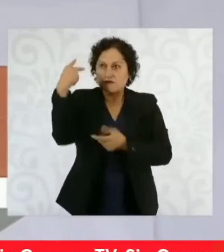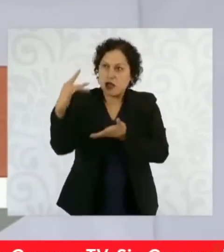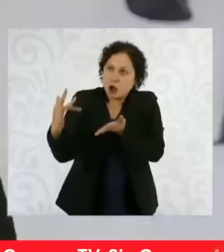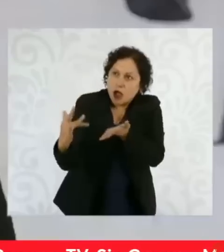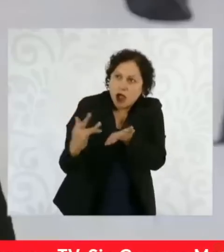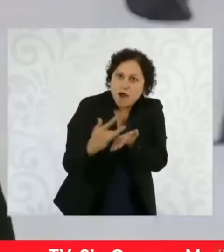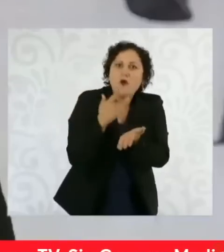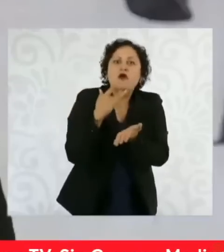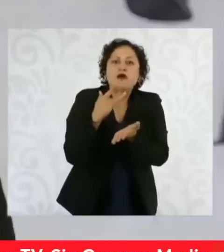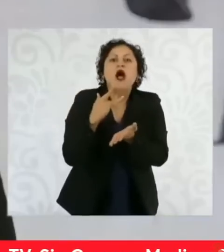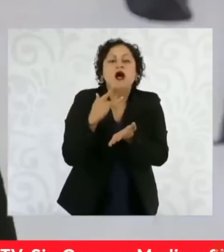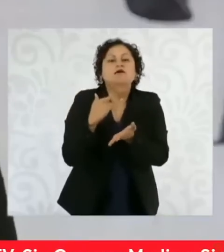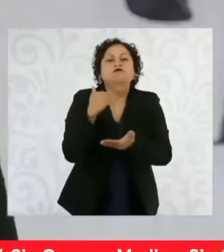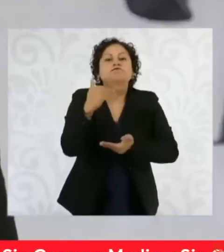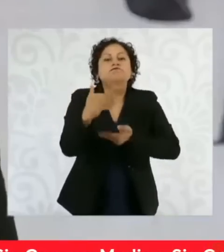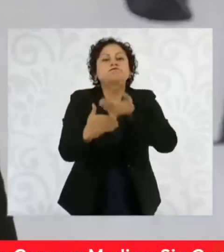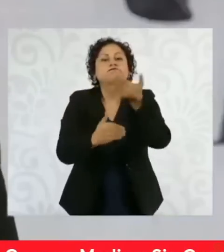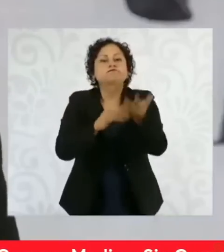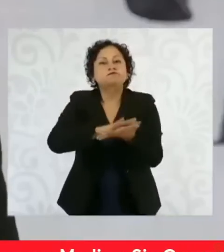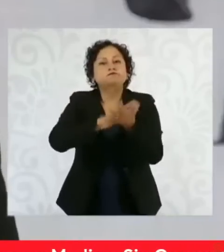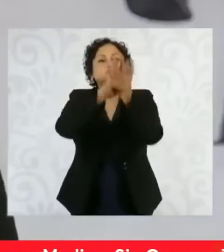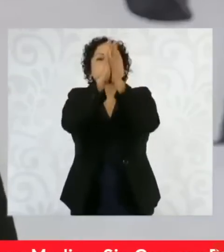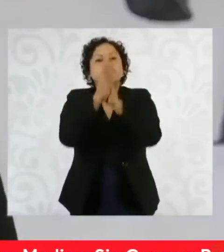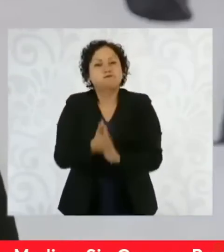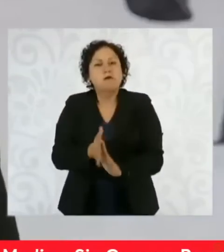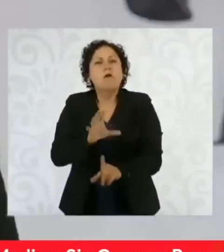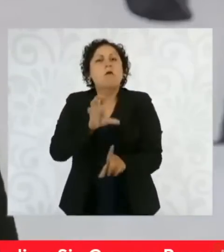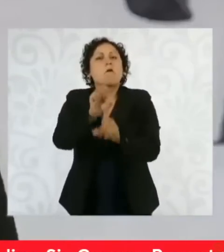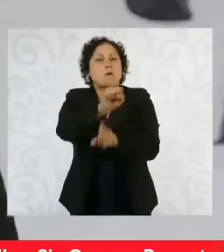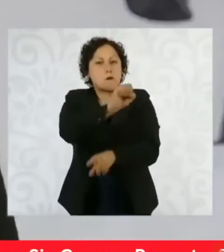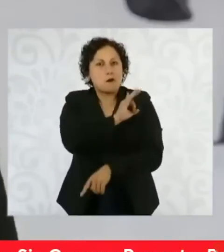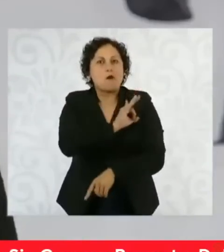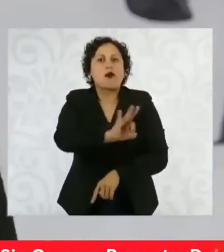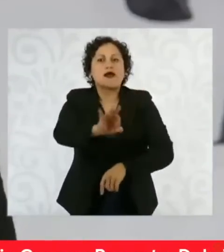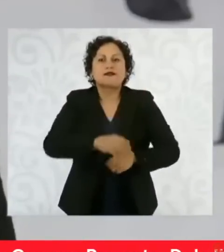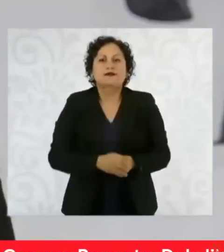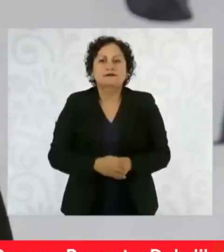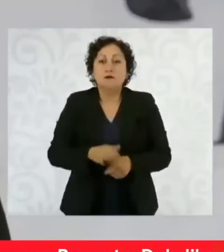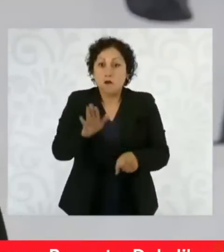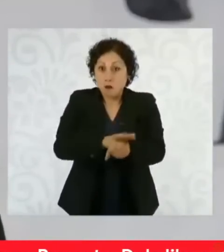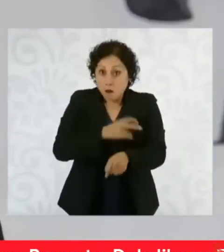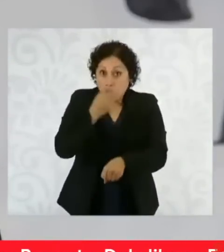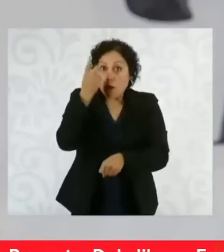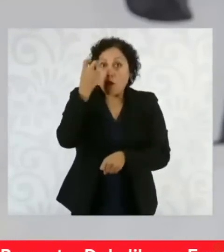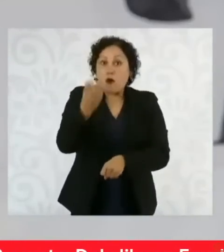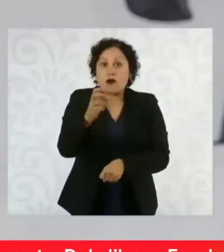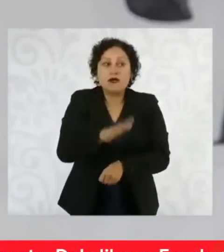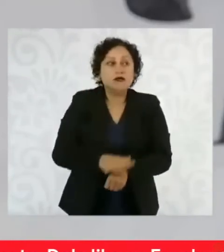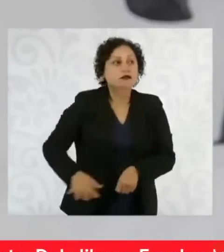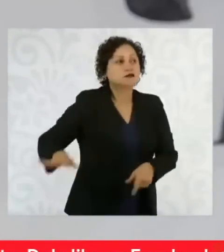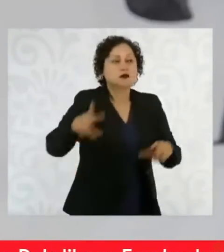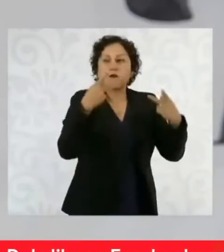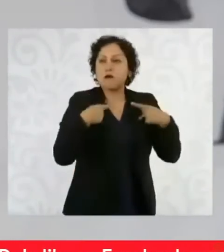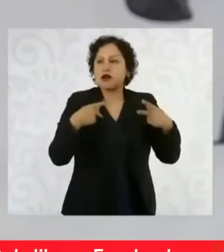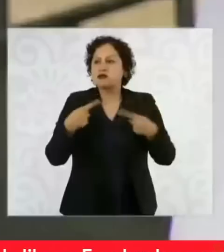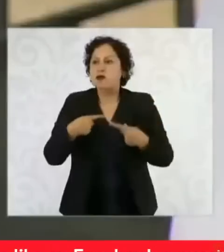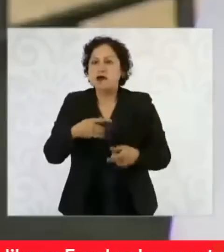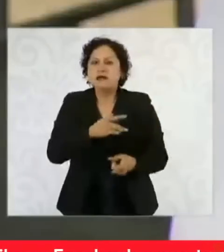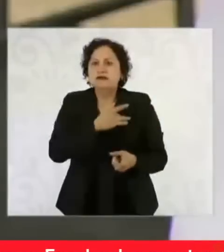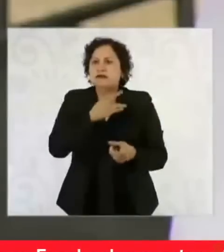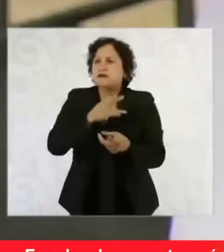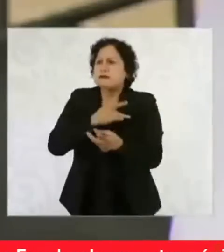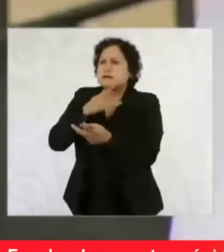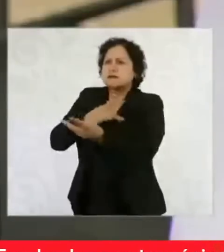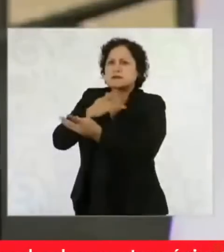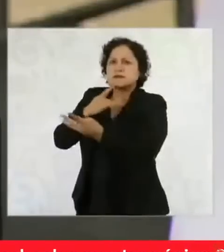gran transformación de nuestra patria. Por eso nunca nos separaremos de los sentimientos de la nación,